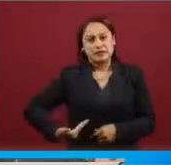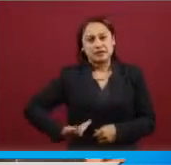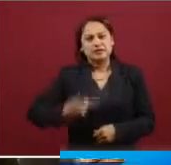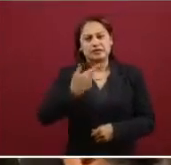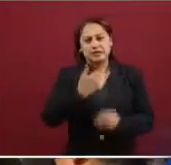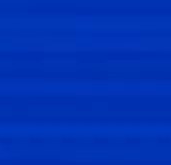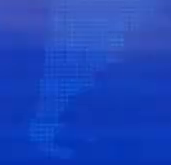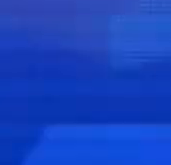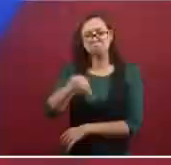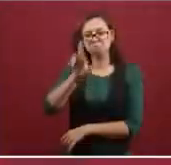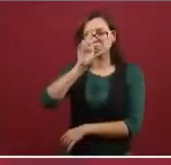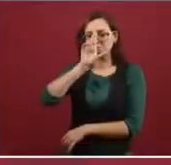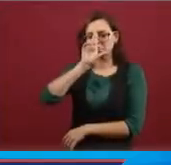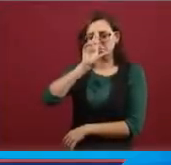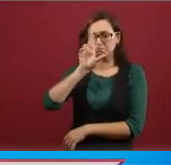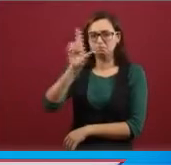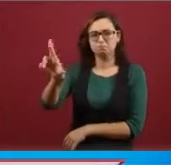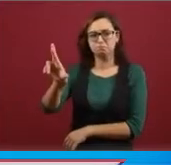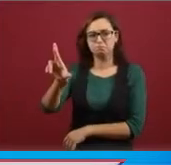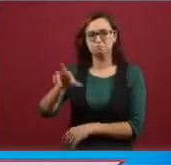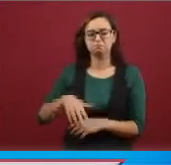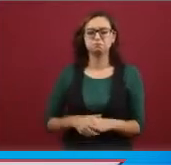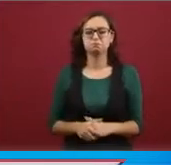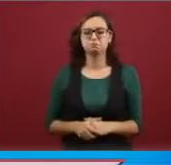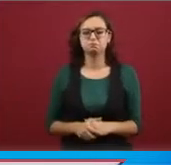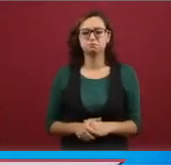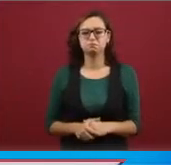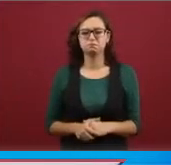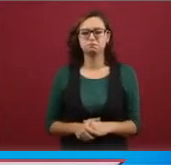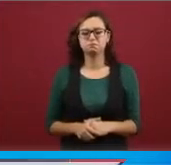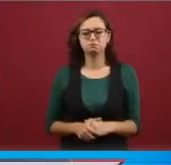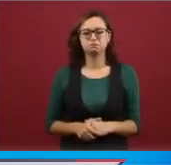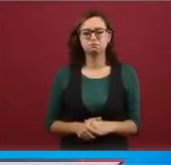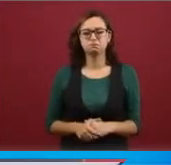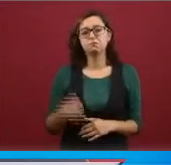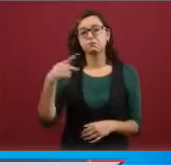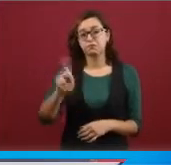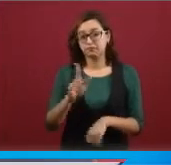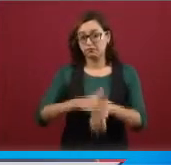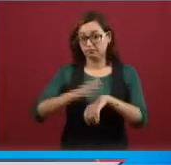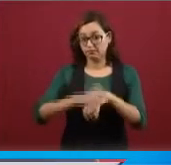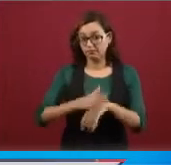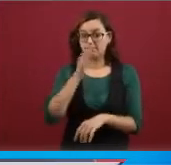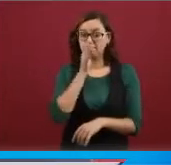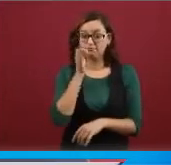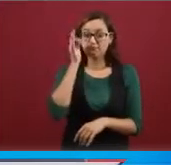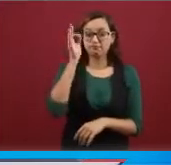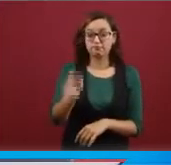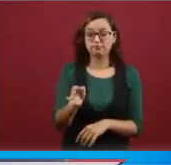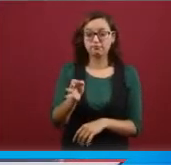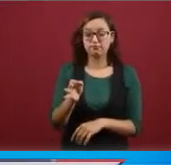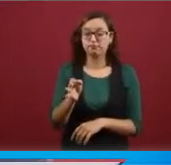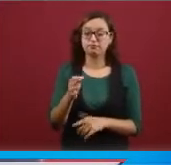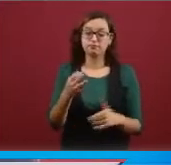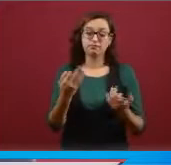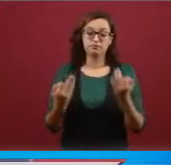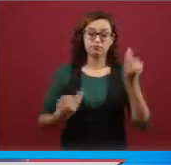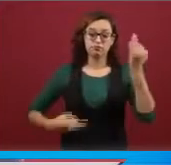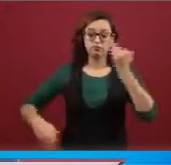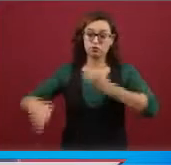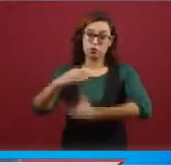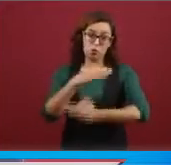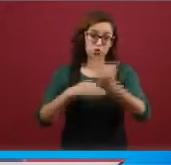en Pemex. Autodefensas en tierra caliente. Recordar que todos debemos de